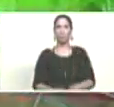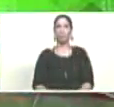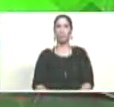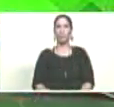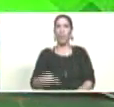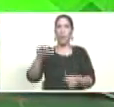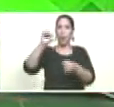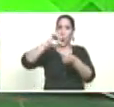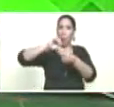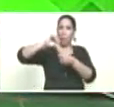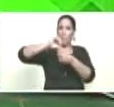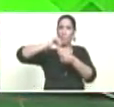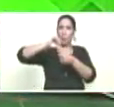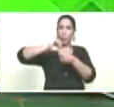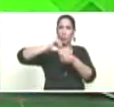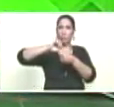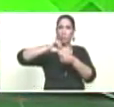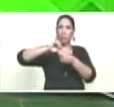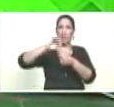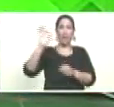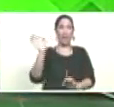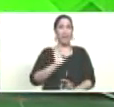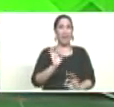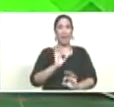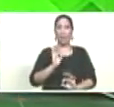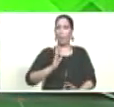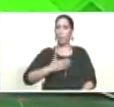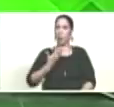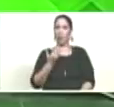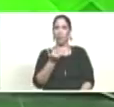combustible. Nada de eso puede fallar,